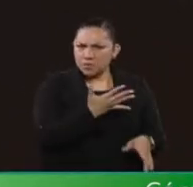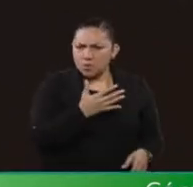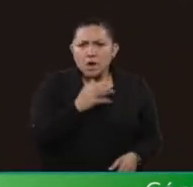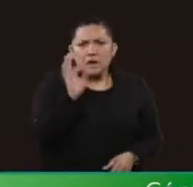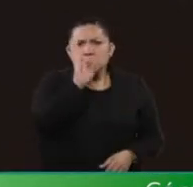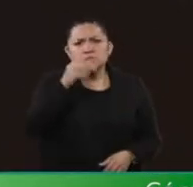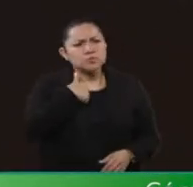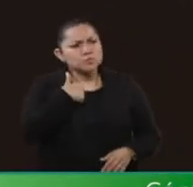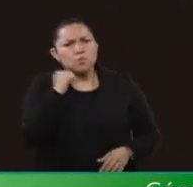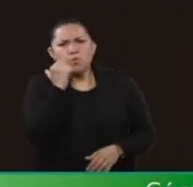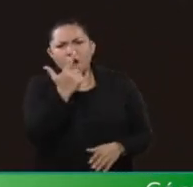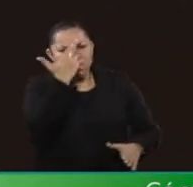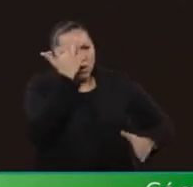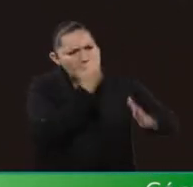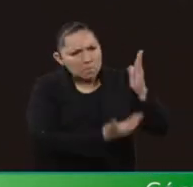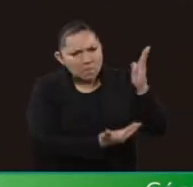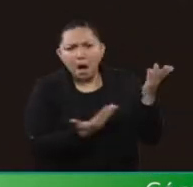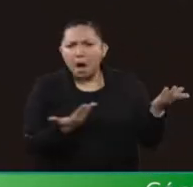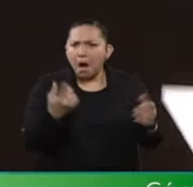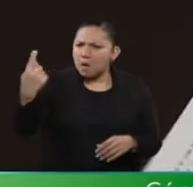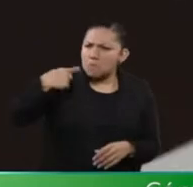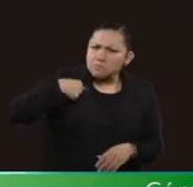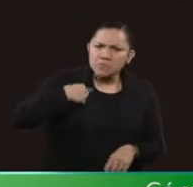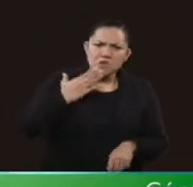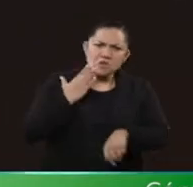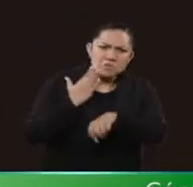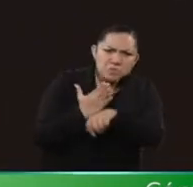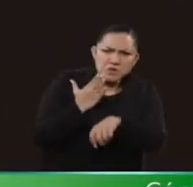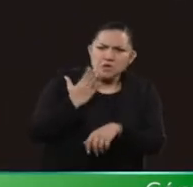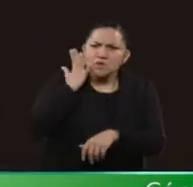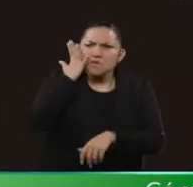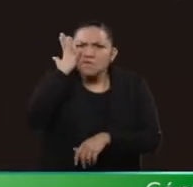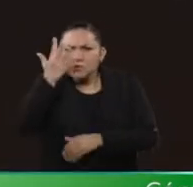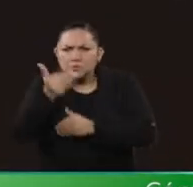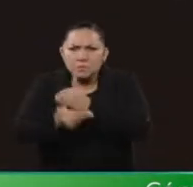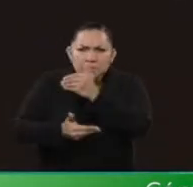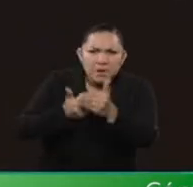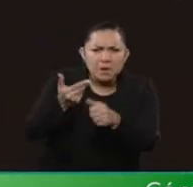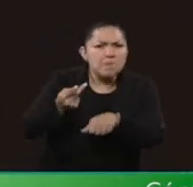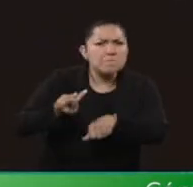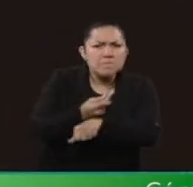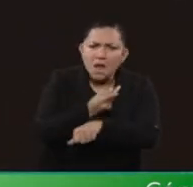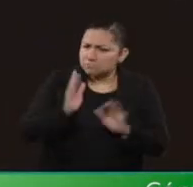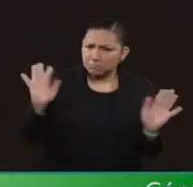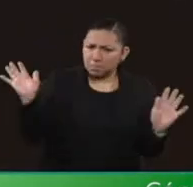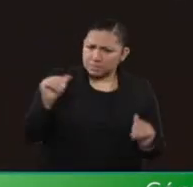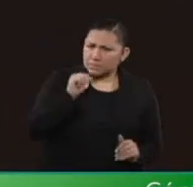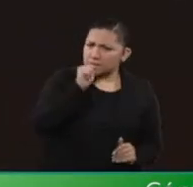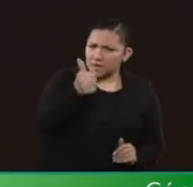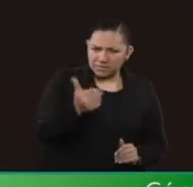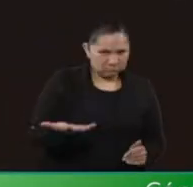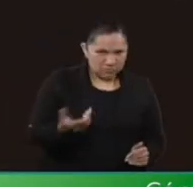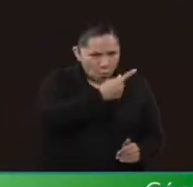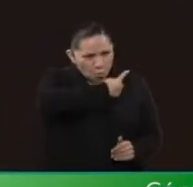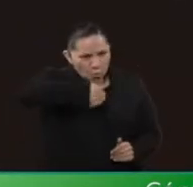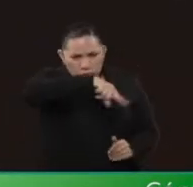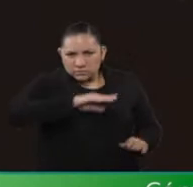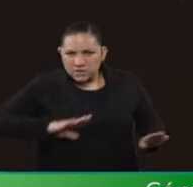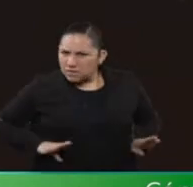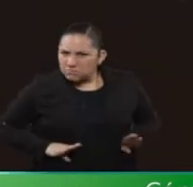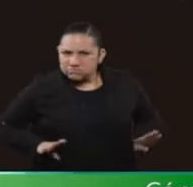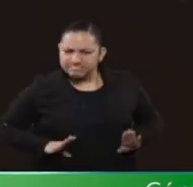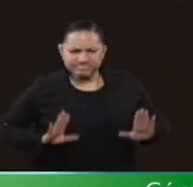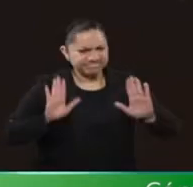disposiciones y procedimientos como lo vienen haciendo de manera sistemática. No escuchan a la sociedad, no escuchan a los expertos,